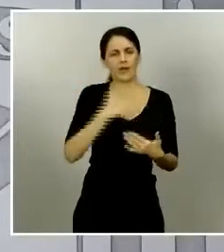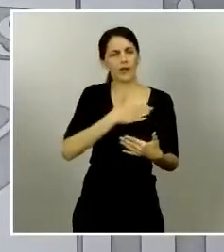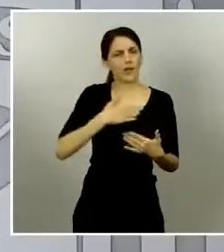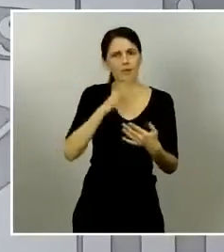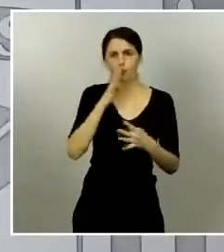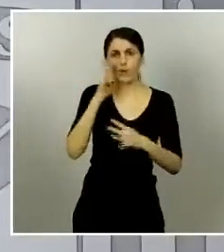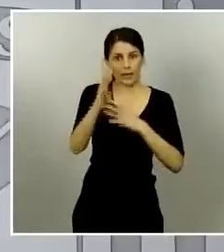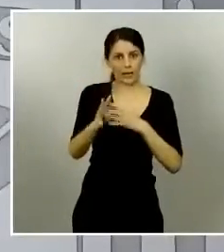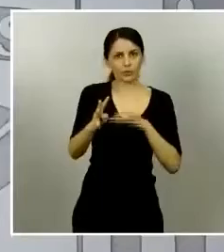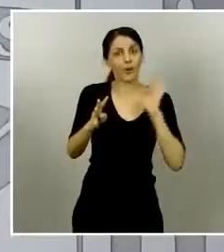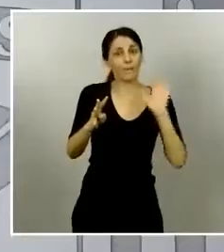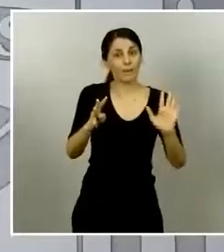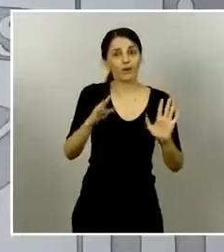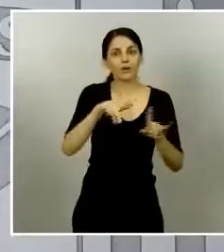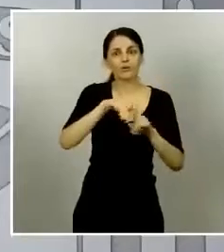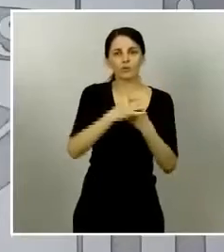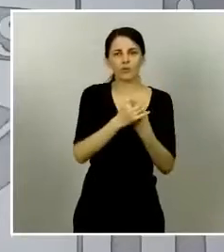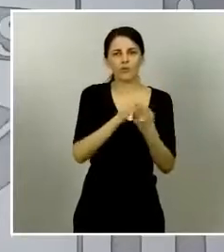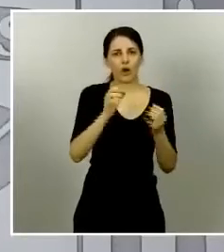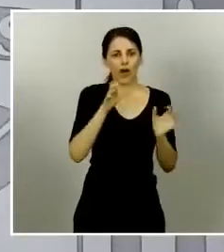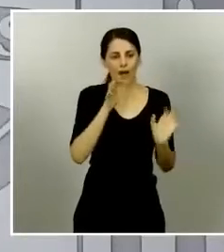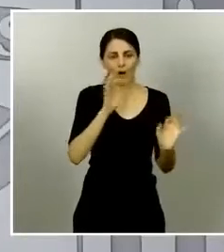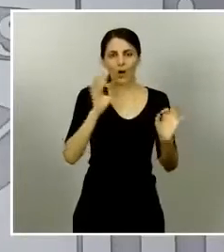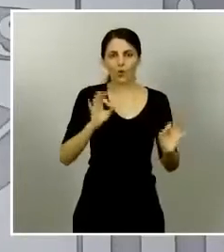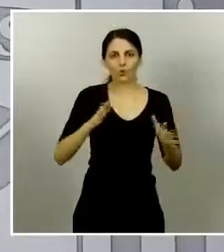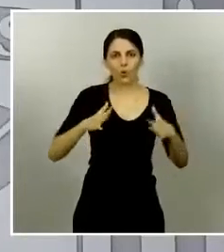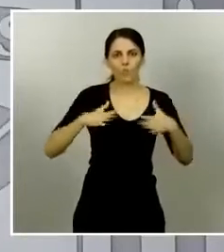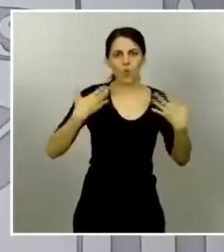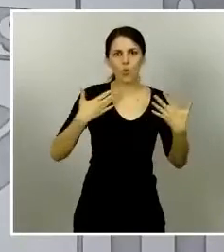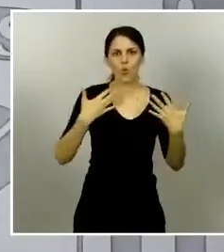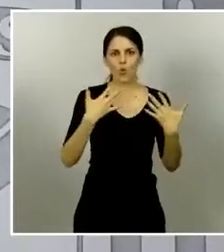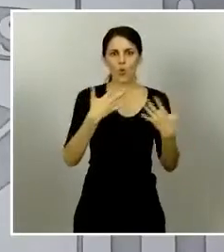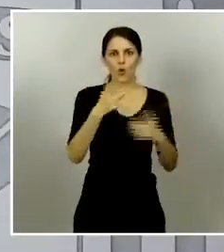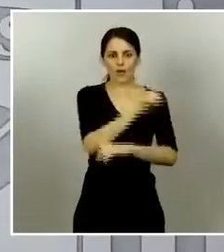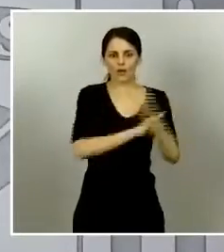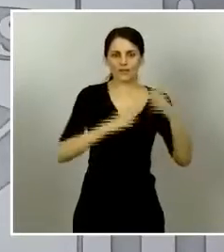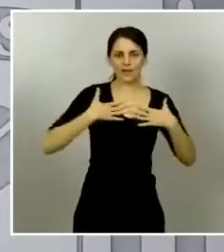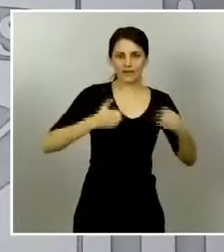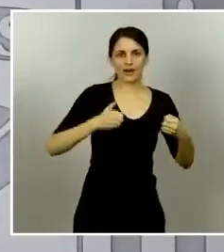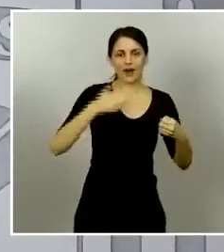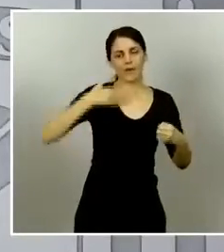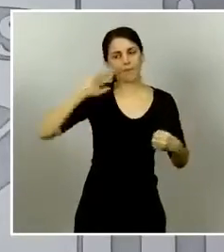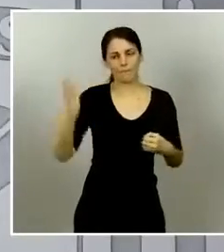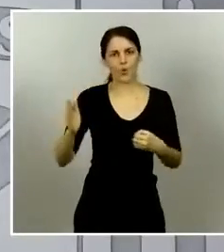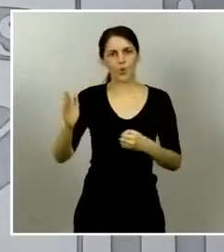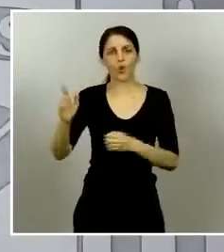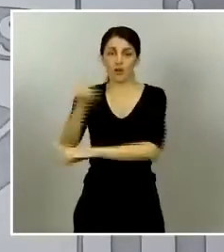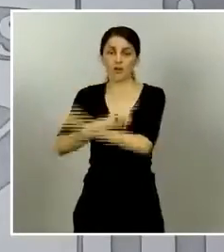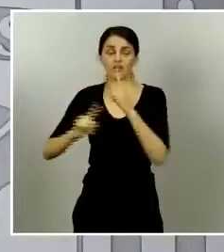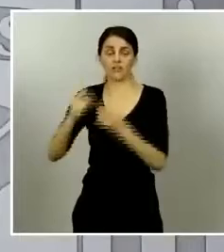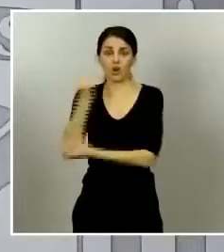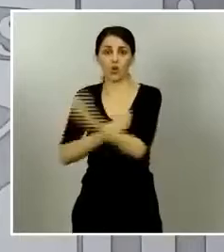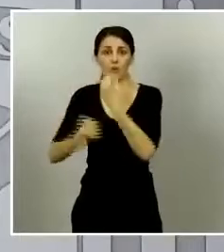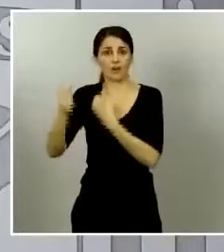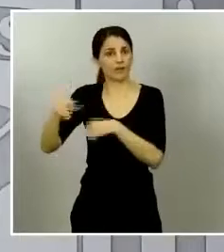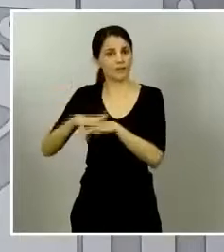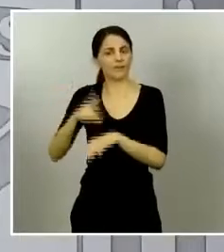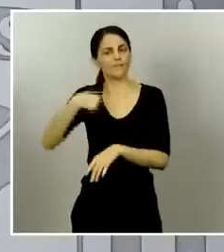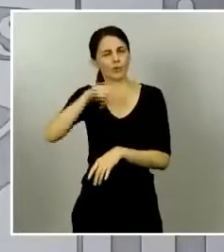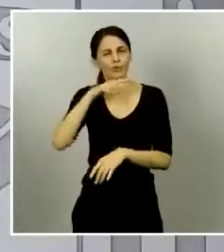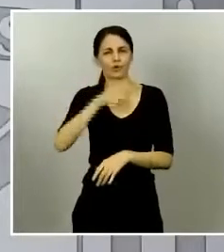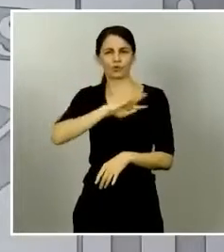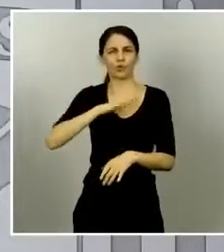ingreso mínimo vital a lo largo de esta legislatura, pero la crisis económica a que acompaña esta crisis sanitaria